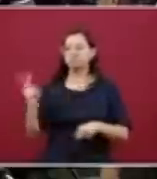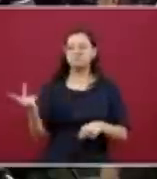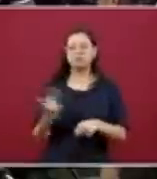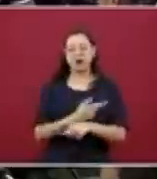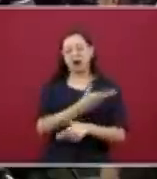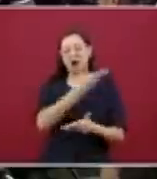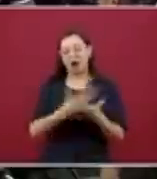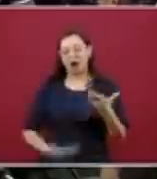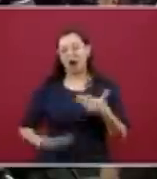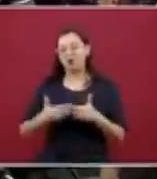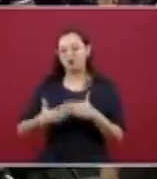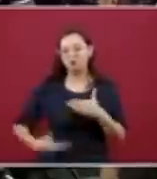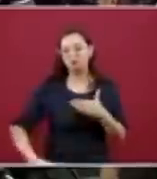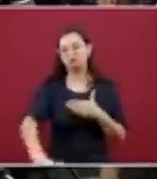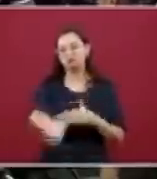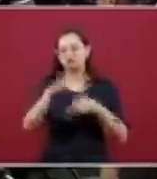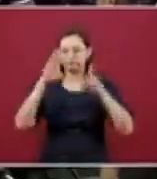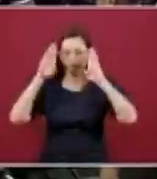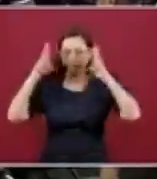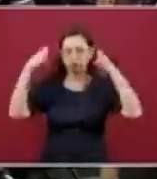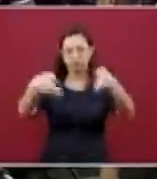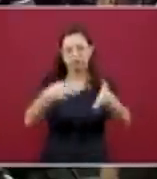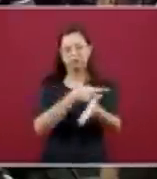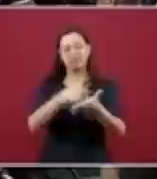de respeto a los derechos humanos. Muchas gracias.